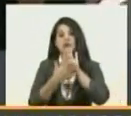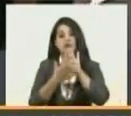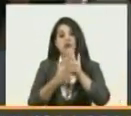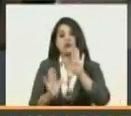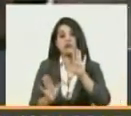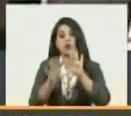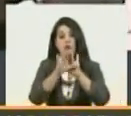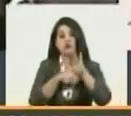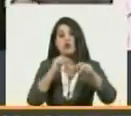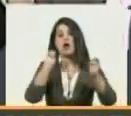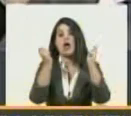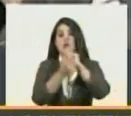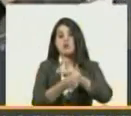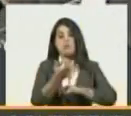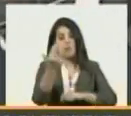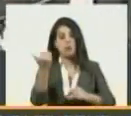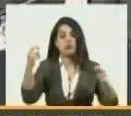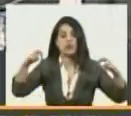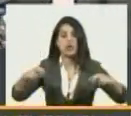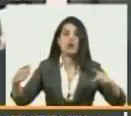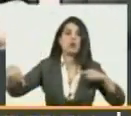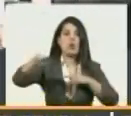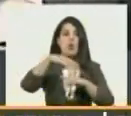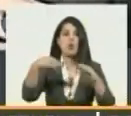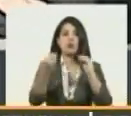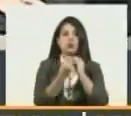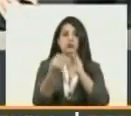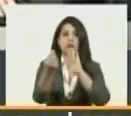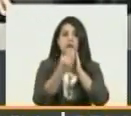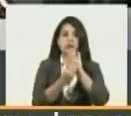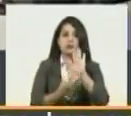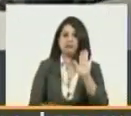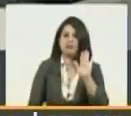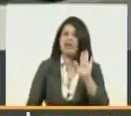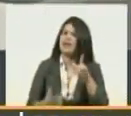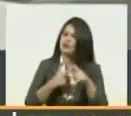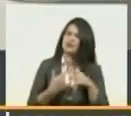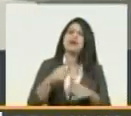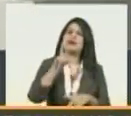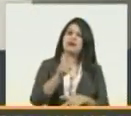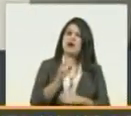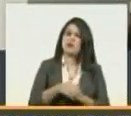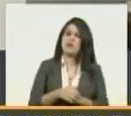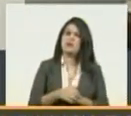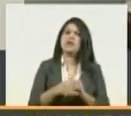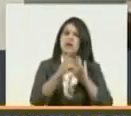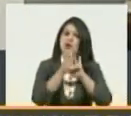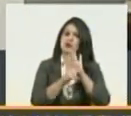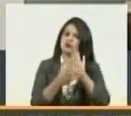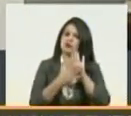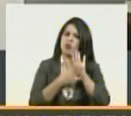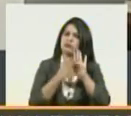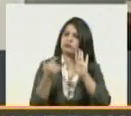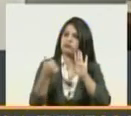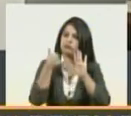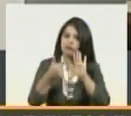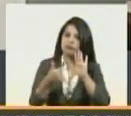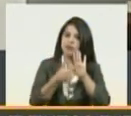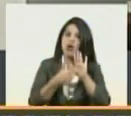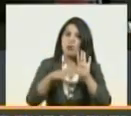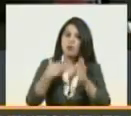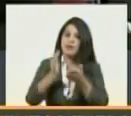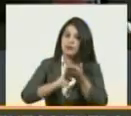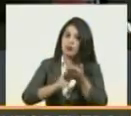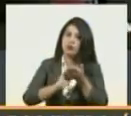instalación que de la violencia hicieron sus líderes. Y entonces es curioso que siendo un mecanismo político para resolver